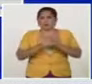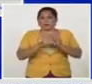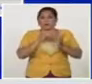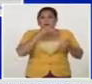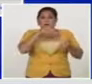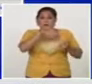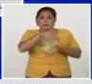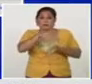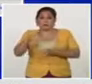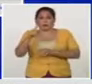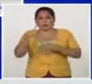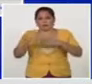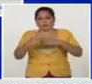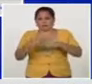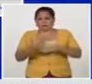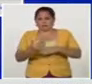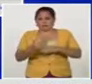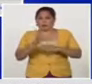día,